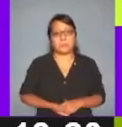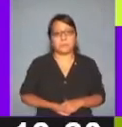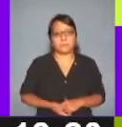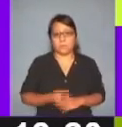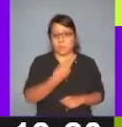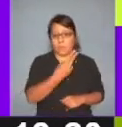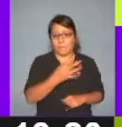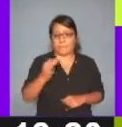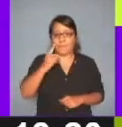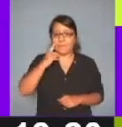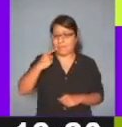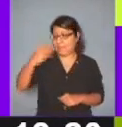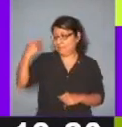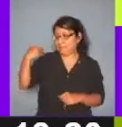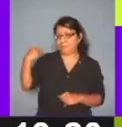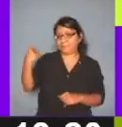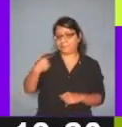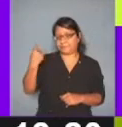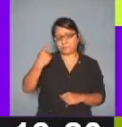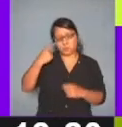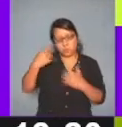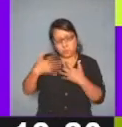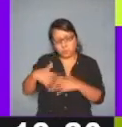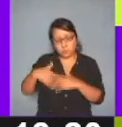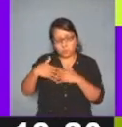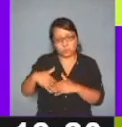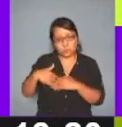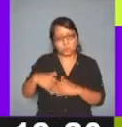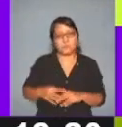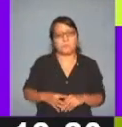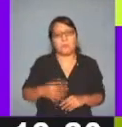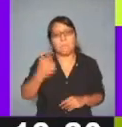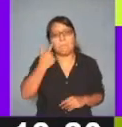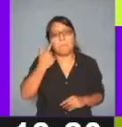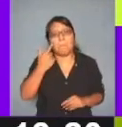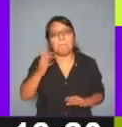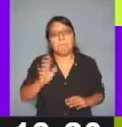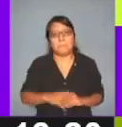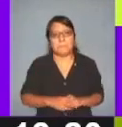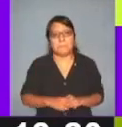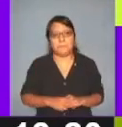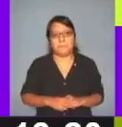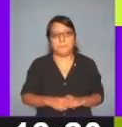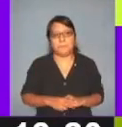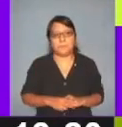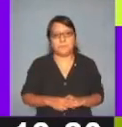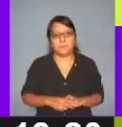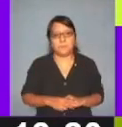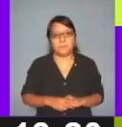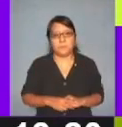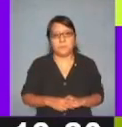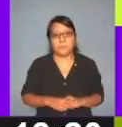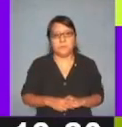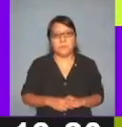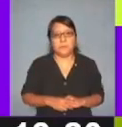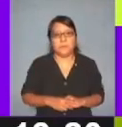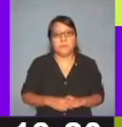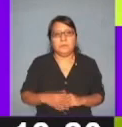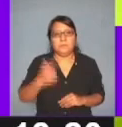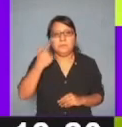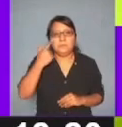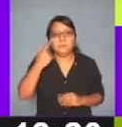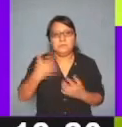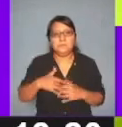días estuvimos analizando A ver cuál podía Cuáles podían ser las acciones que podos